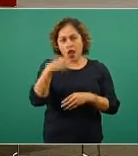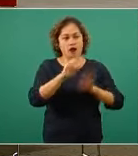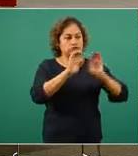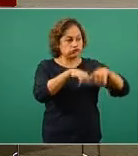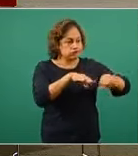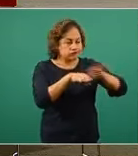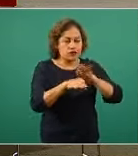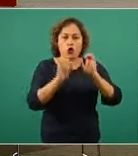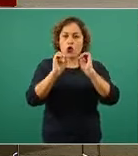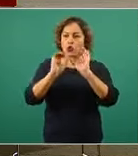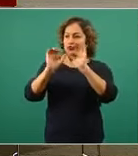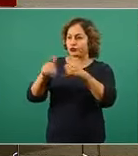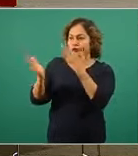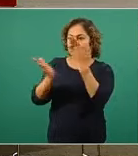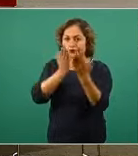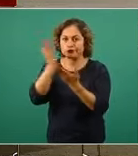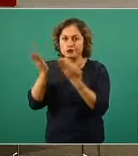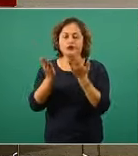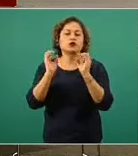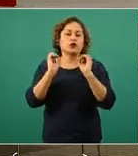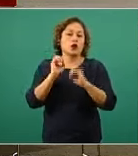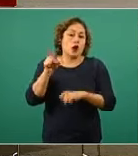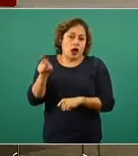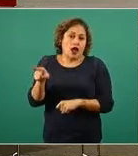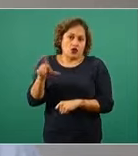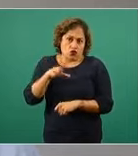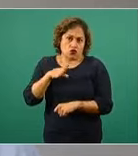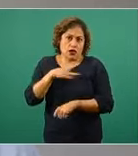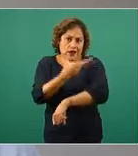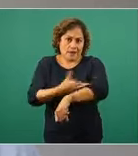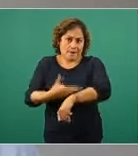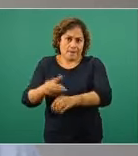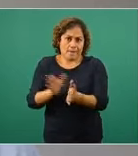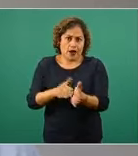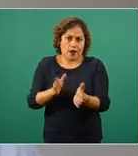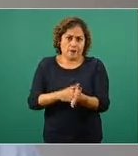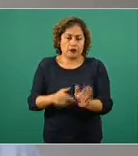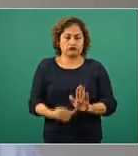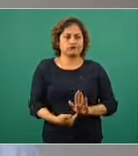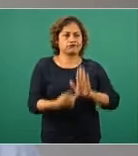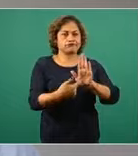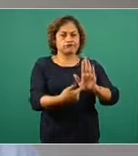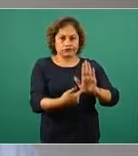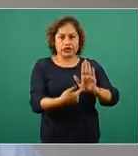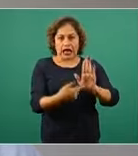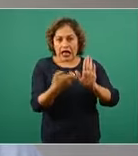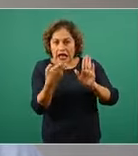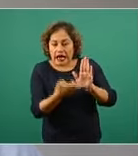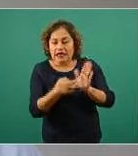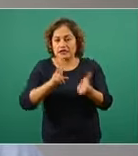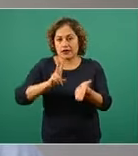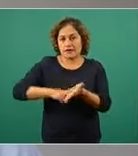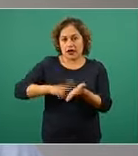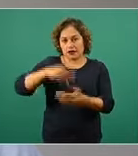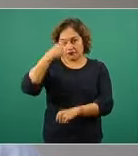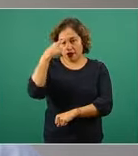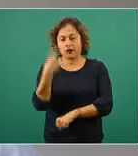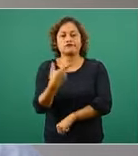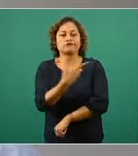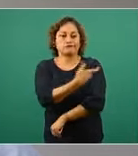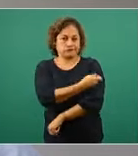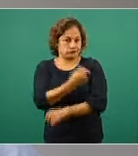también obviamente mientras estén residiendo en México los hará acreedores de la vacuna. Ahora, si por algún